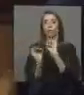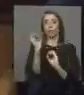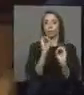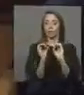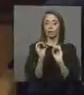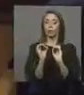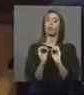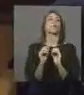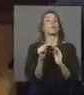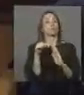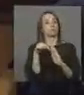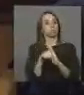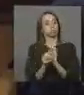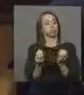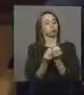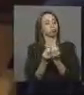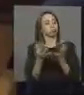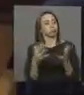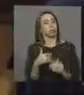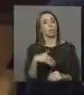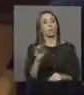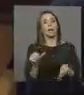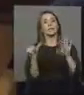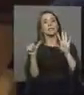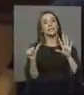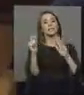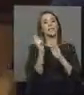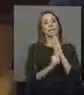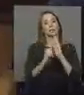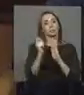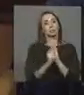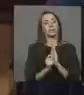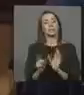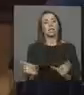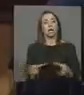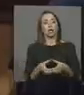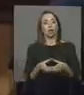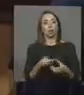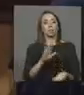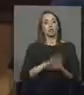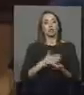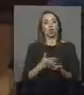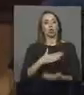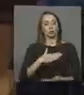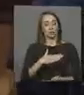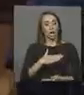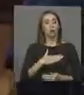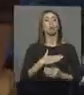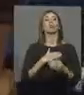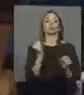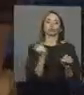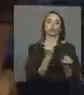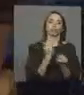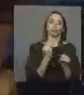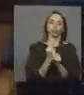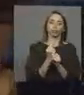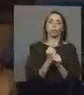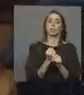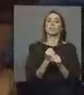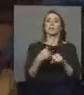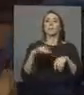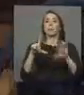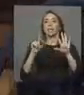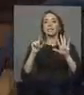muy prolífero. En más de 6 meses la Comisión de Salud trabajó recibiendo a los más de